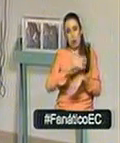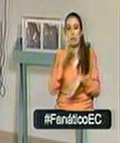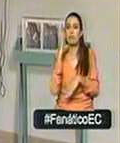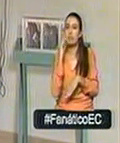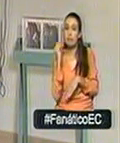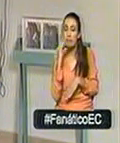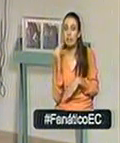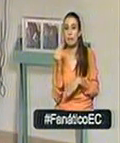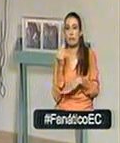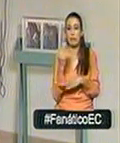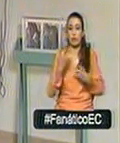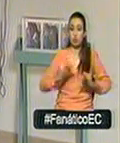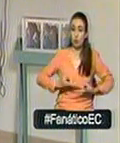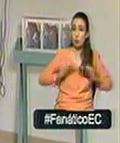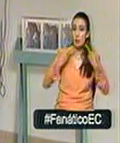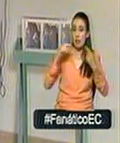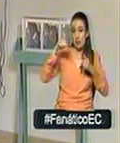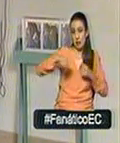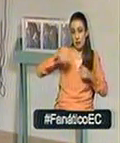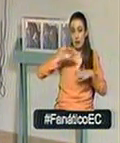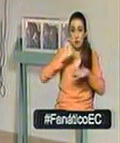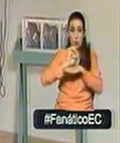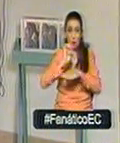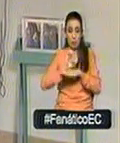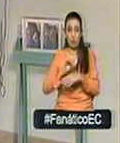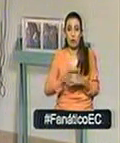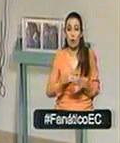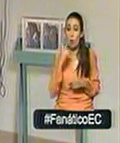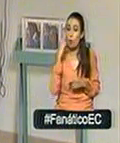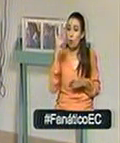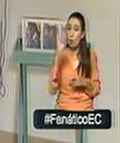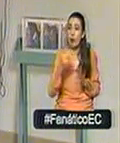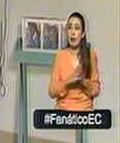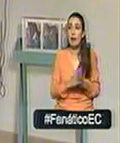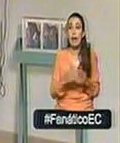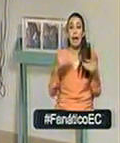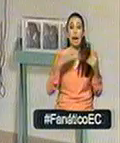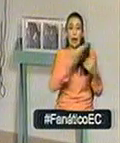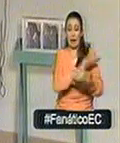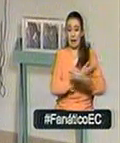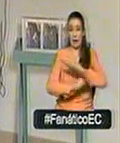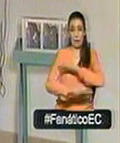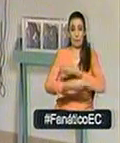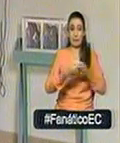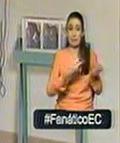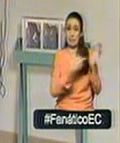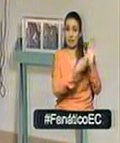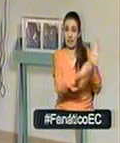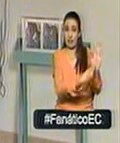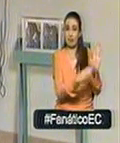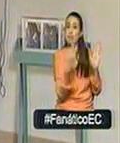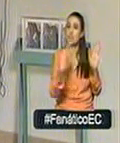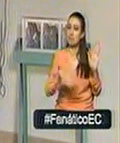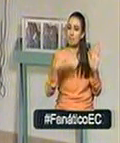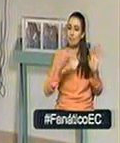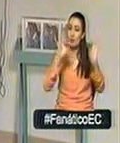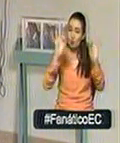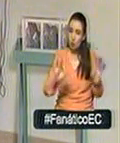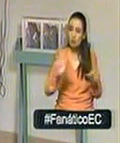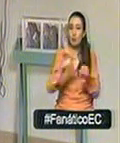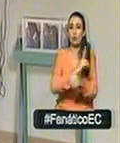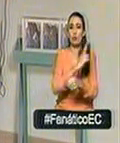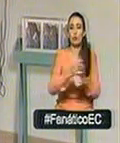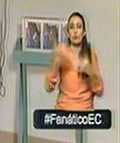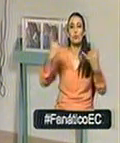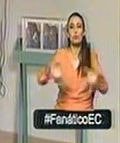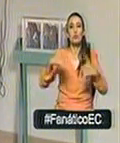historias, su vida futbolística, su presencia acá en el país, así es que no se lo pierdan. Aquí estamos junto a la camiseta del equipo campeón, la que lució precisamente Cristian, uno de los